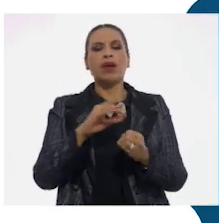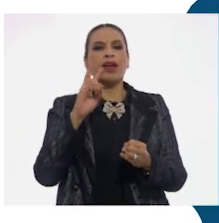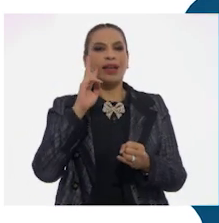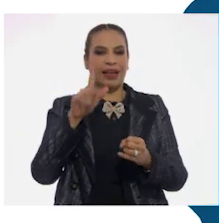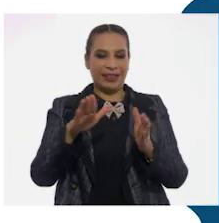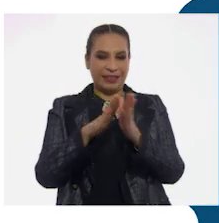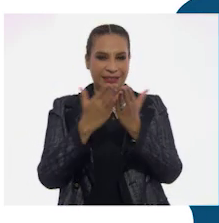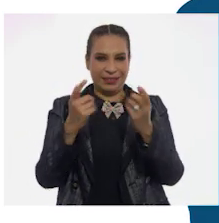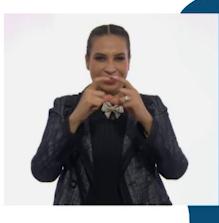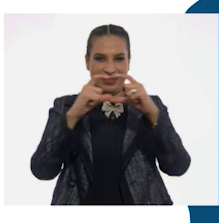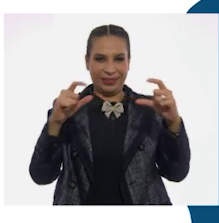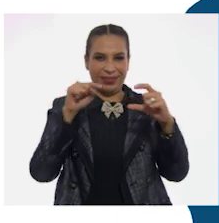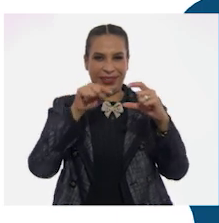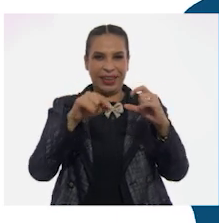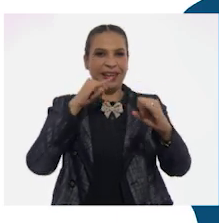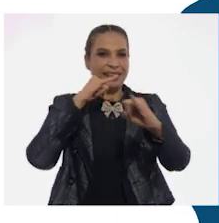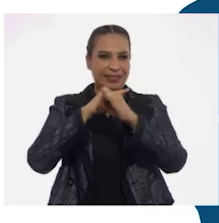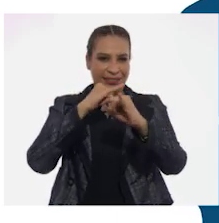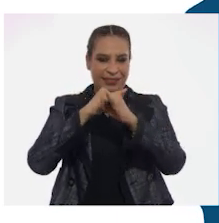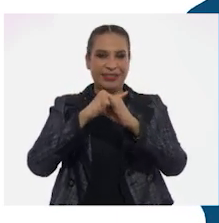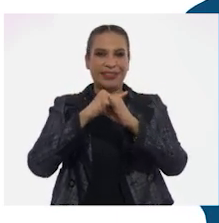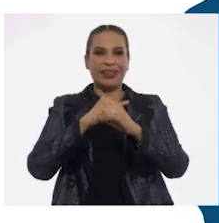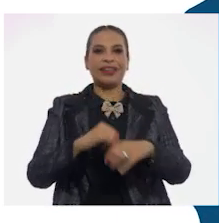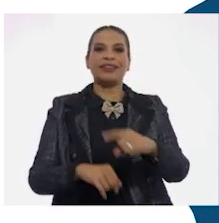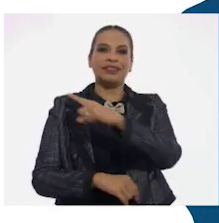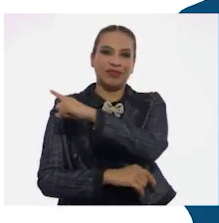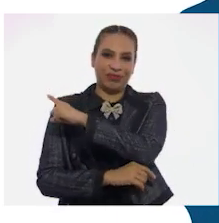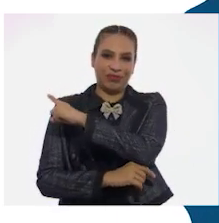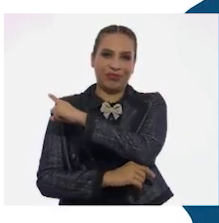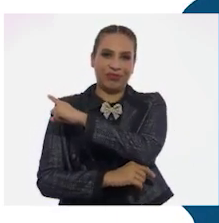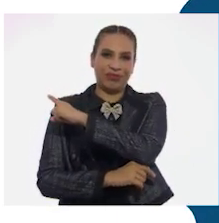los libros de texto en la página